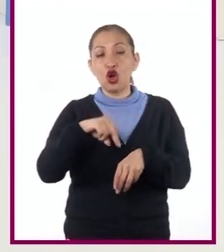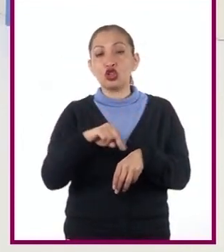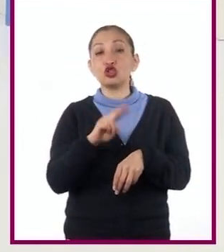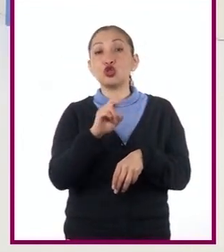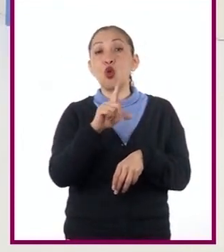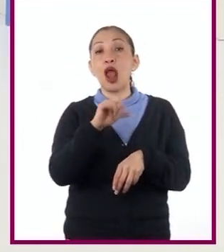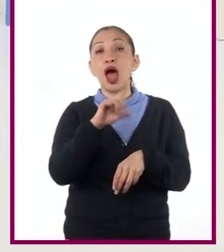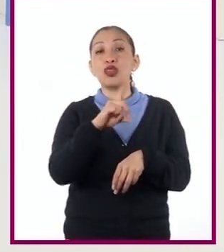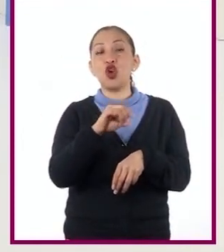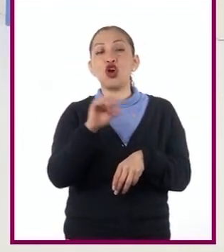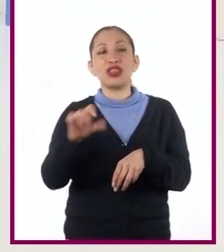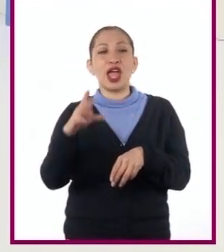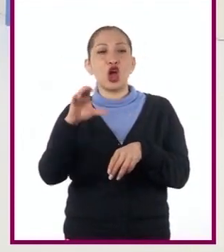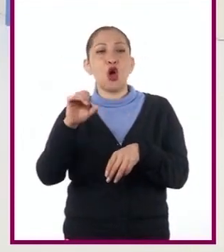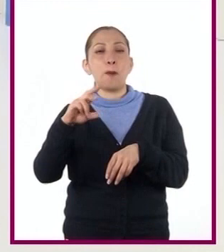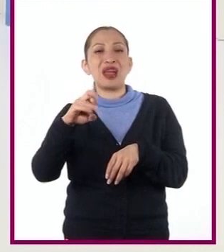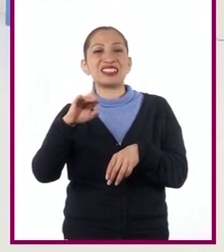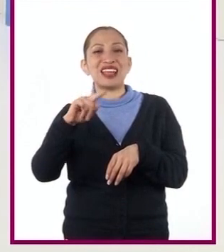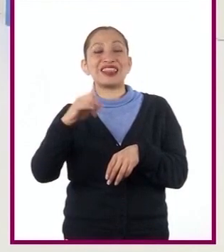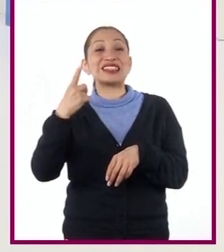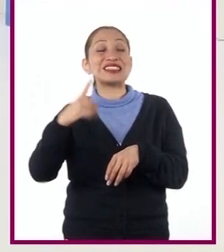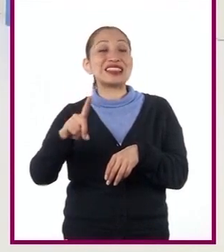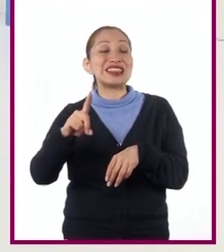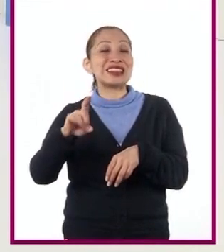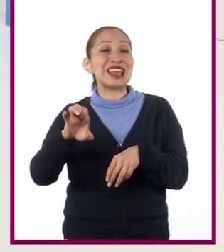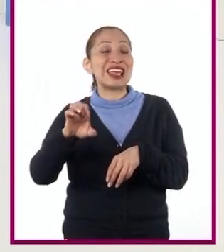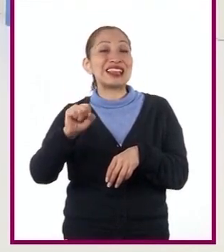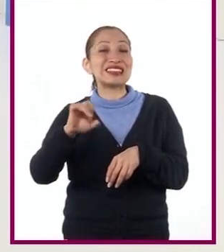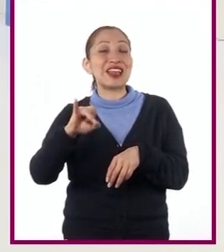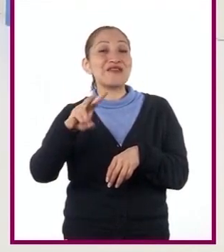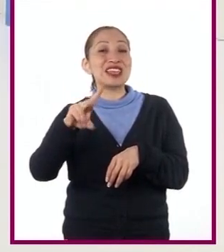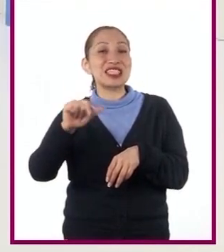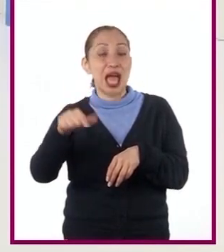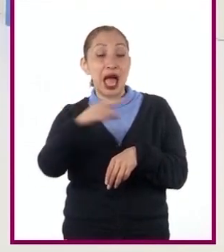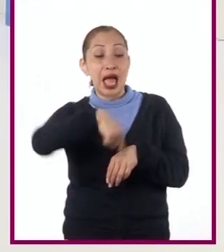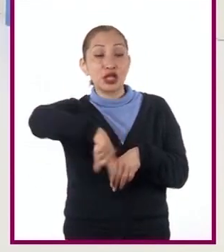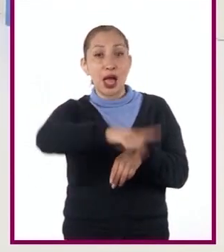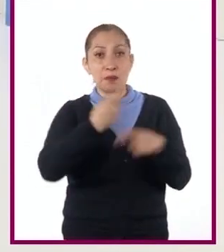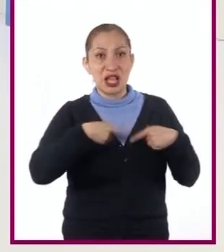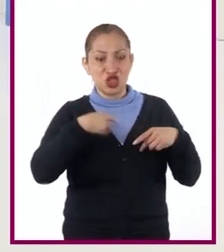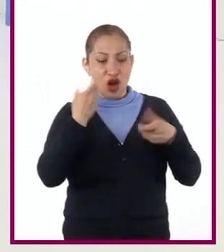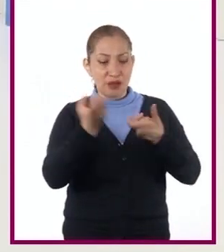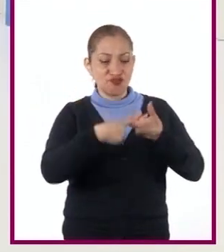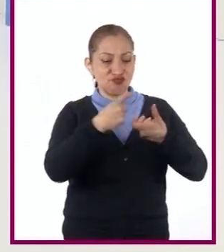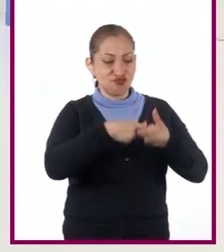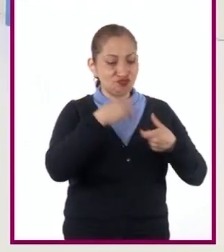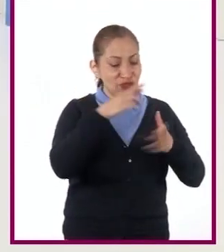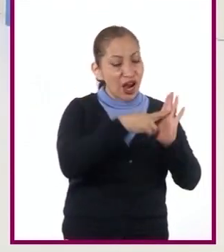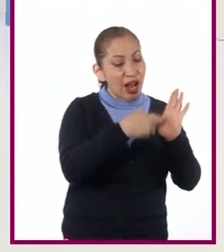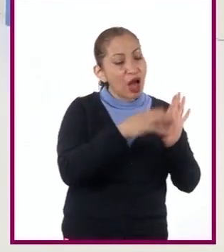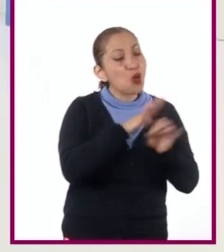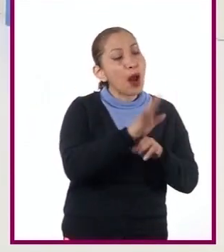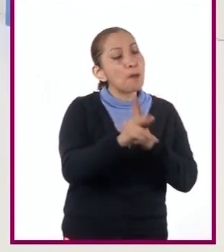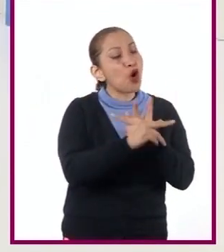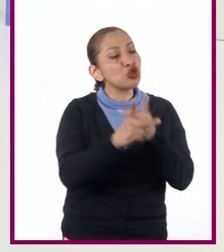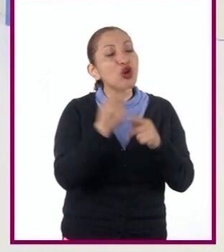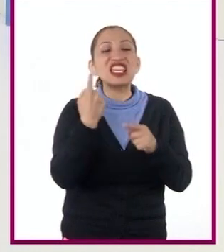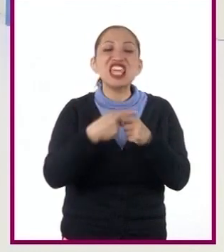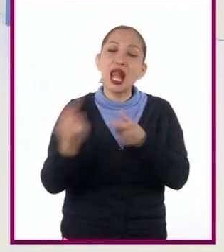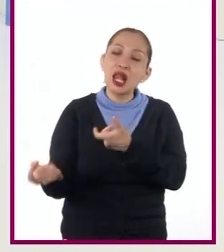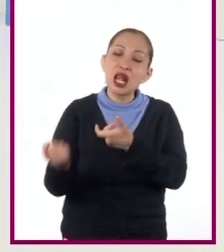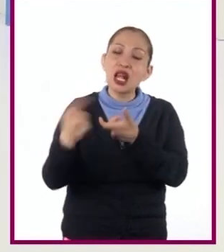de Comerciantes de Sevilla, quienes establecieron reglas muy estrictas acerca de qué productos y personas